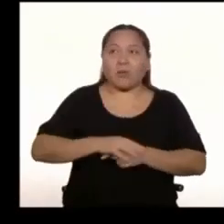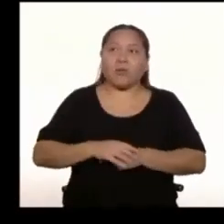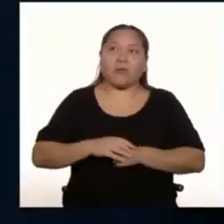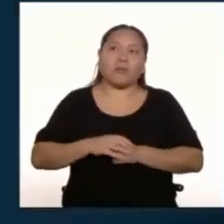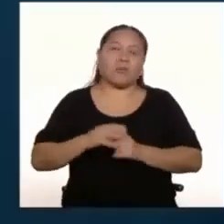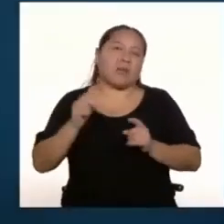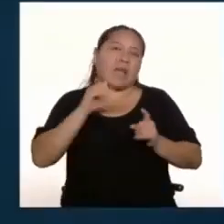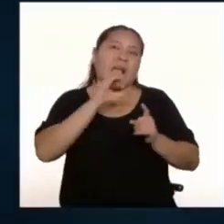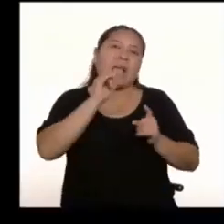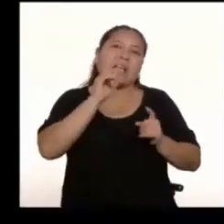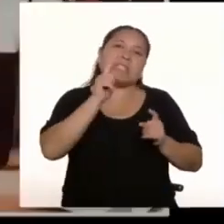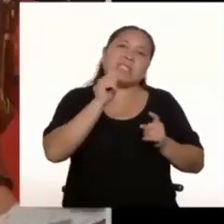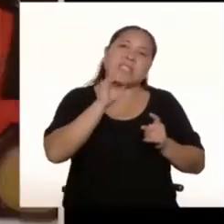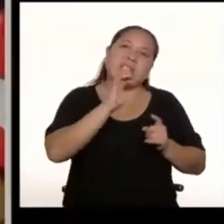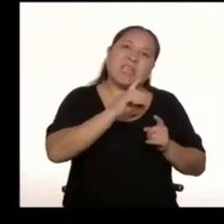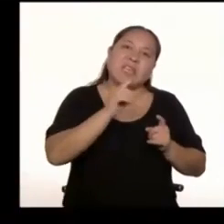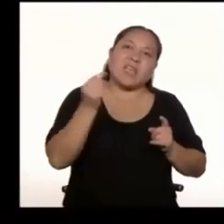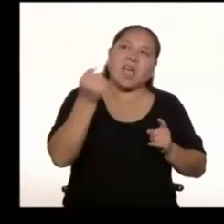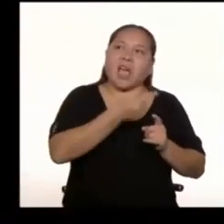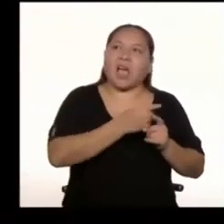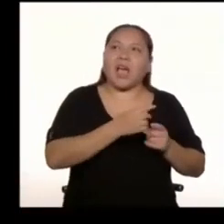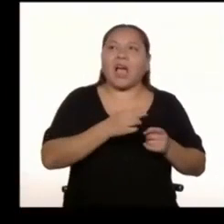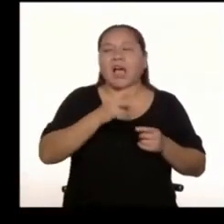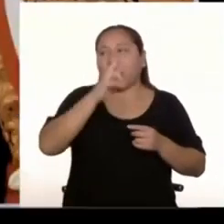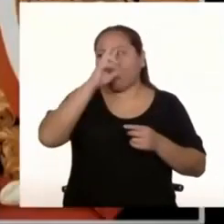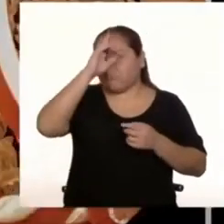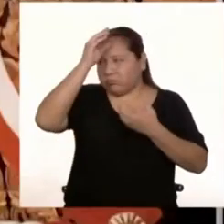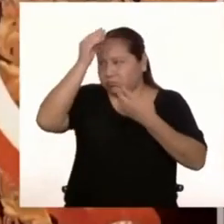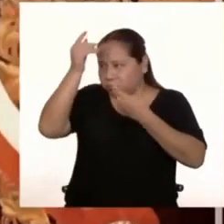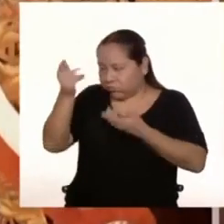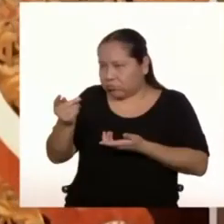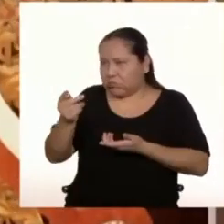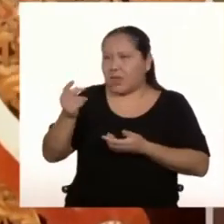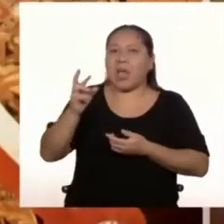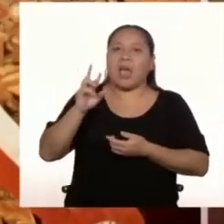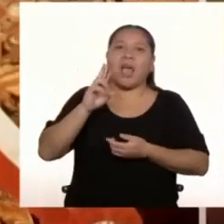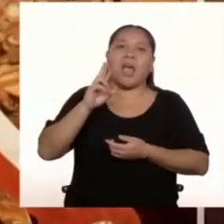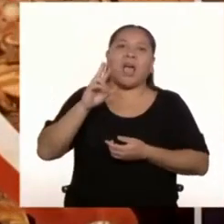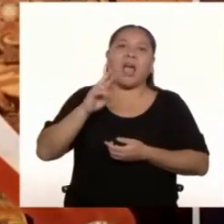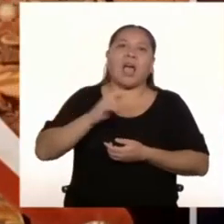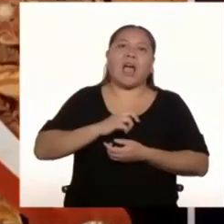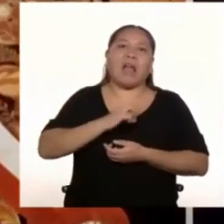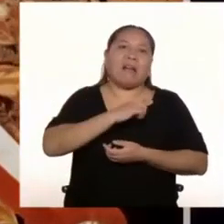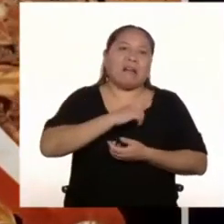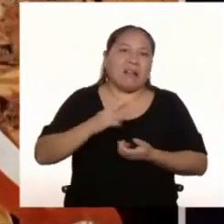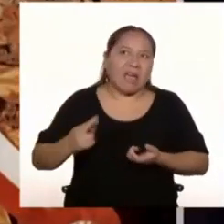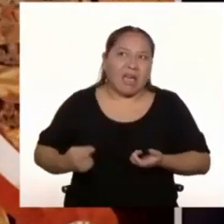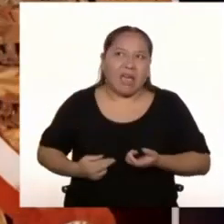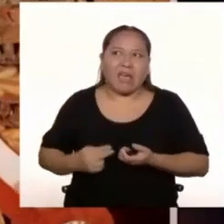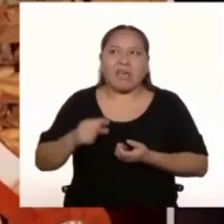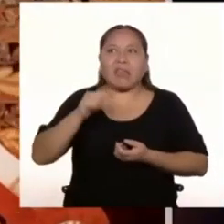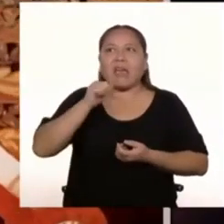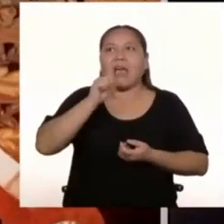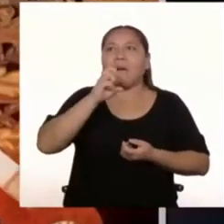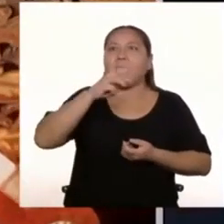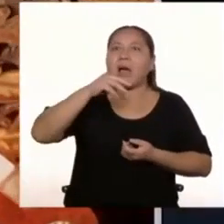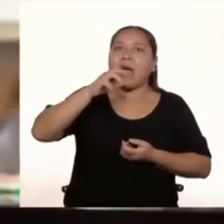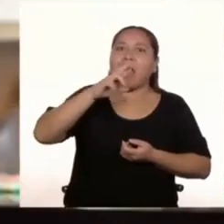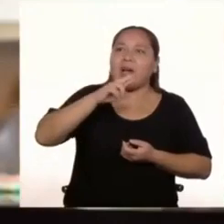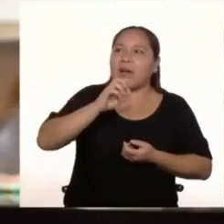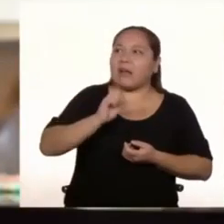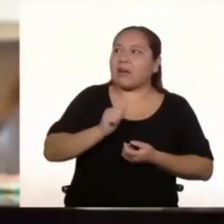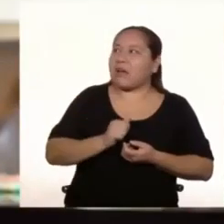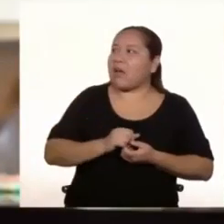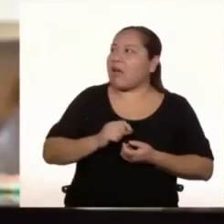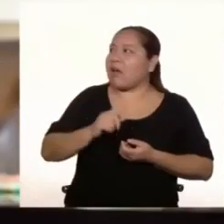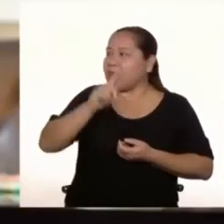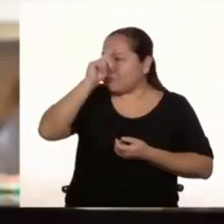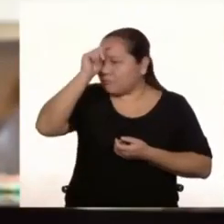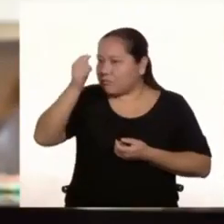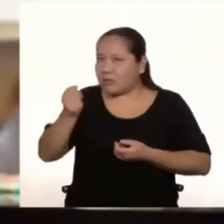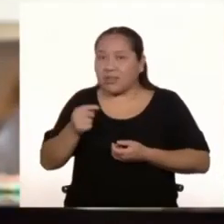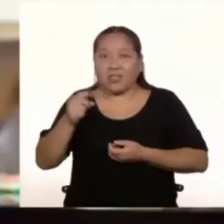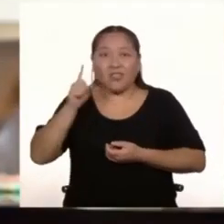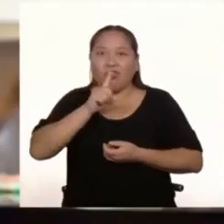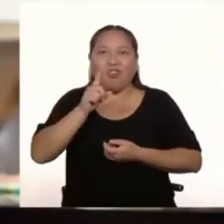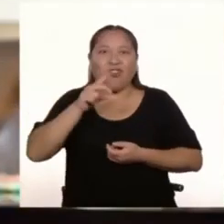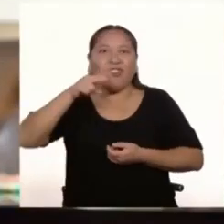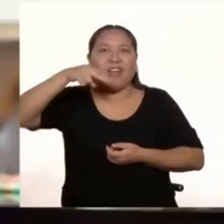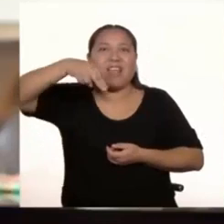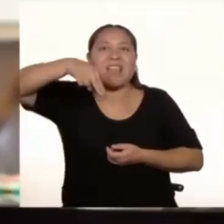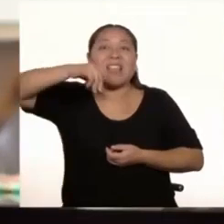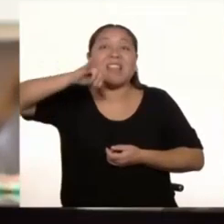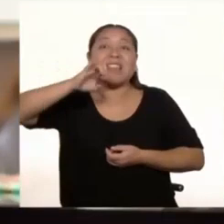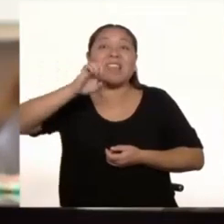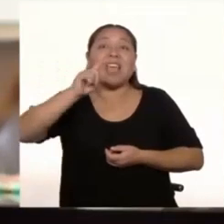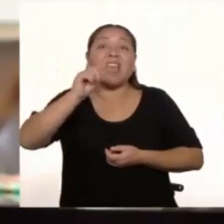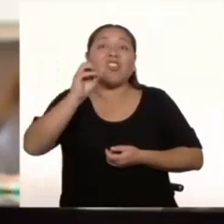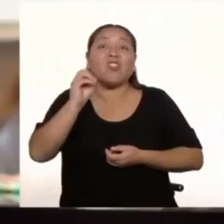rey, ¿no? Santa Cruz sirve al rey, Gamarra, parte del, digamos, de los ejércitos realistas. En el caso de Nieto, él tiene